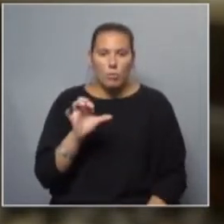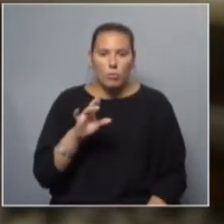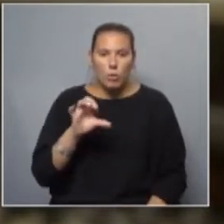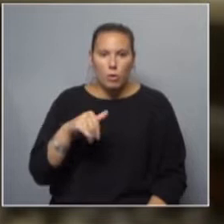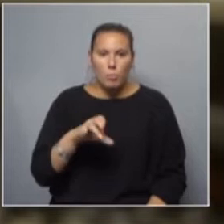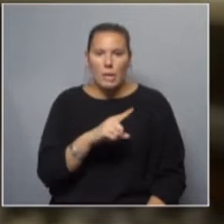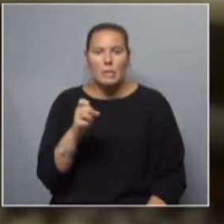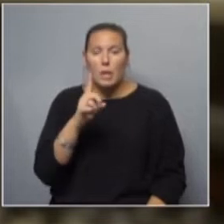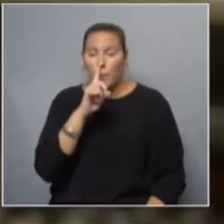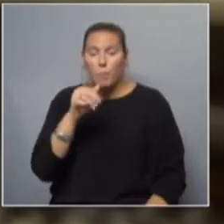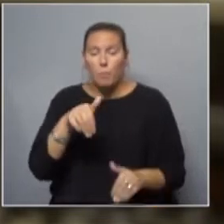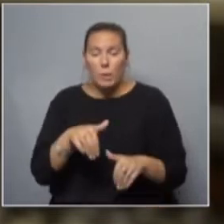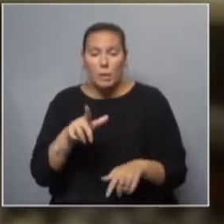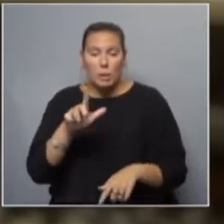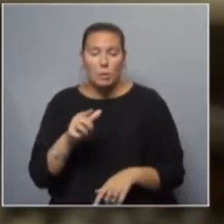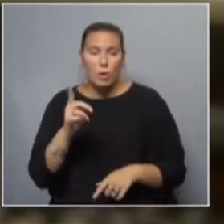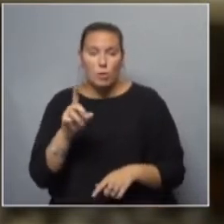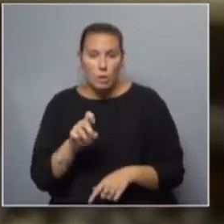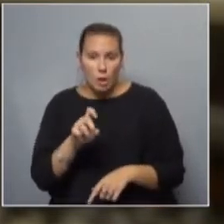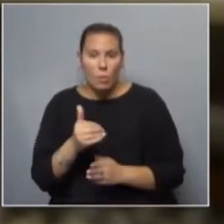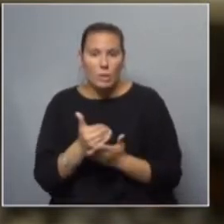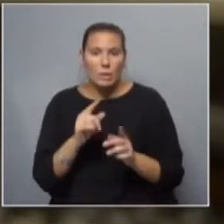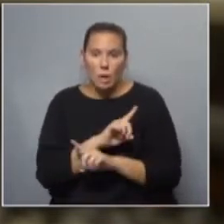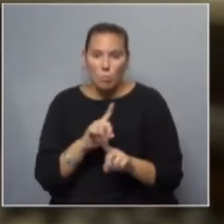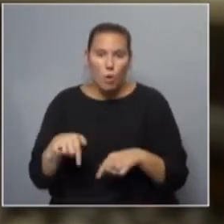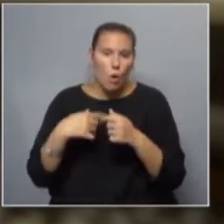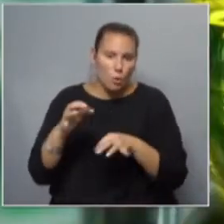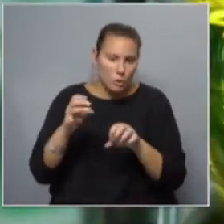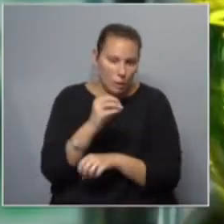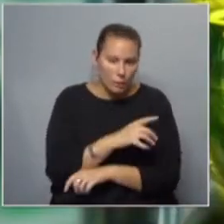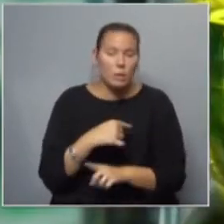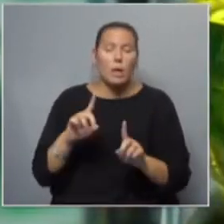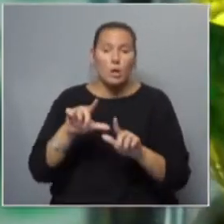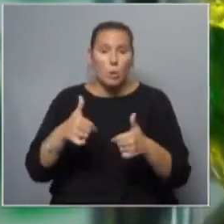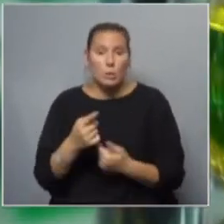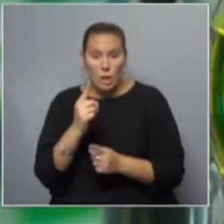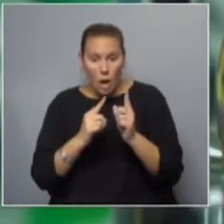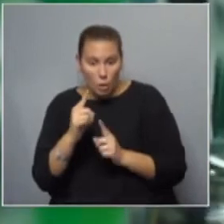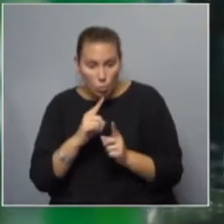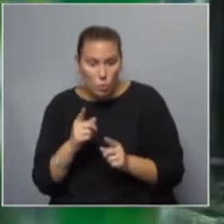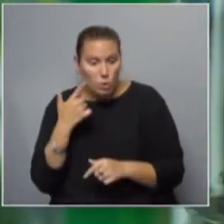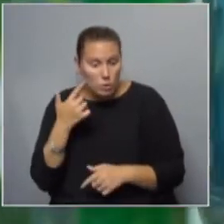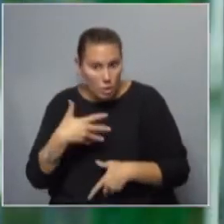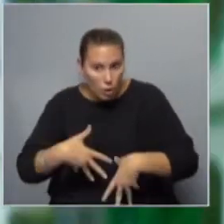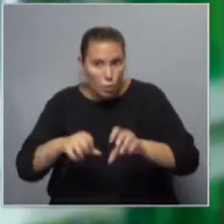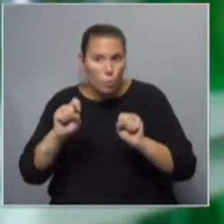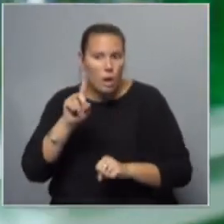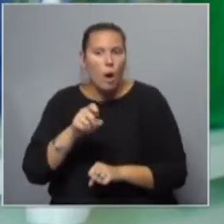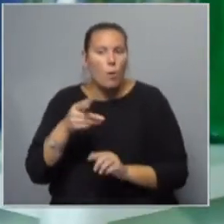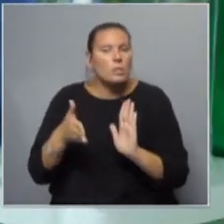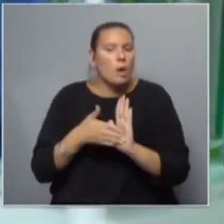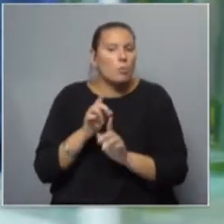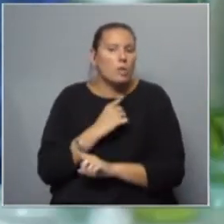100 mililitros de agua y ausencia de Pseudomonas aeruginosa en 10 mililitros de agua. Si alguno de estos microorganismos se detecta en el agua, esa